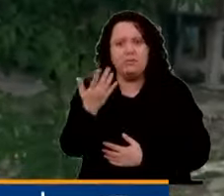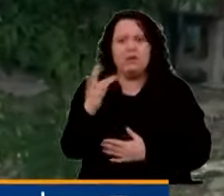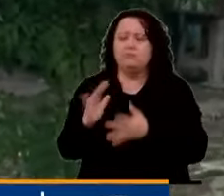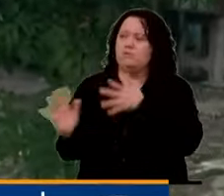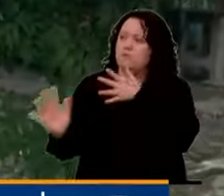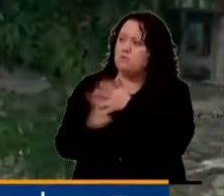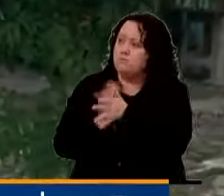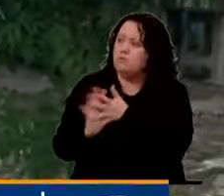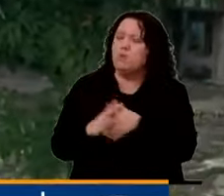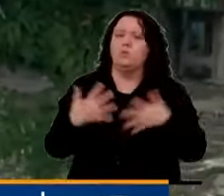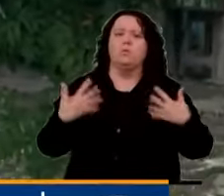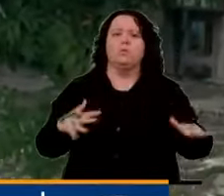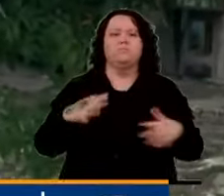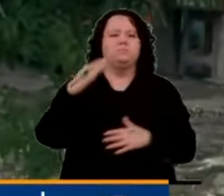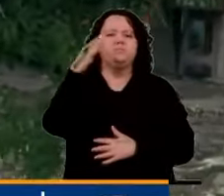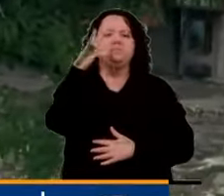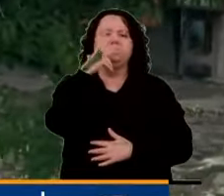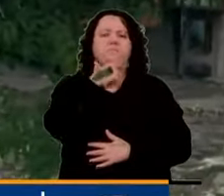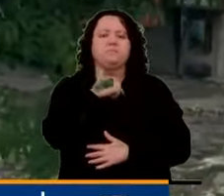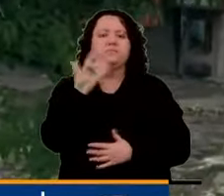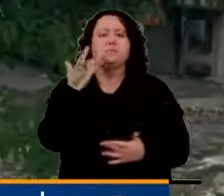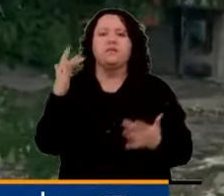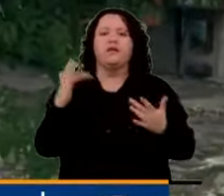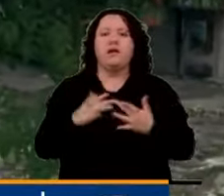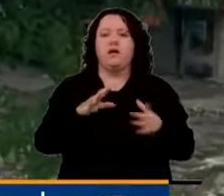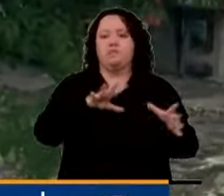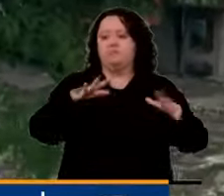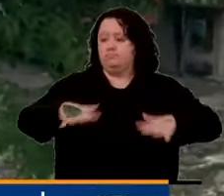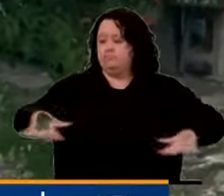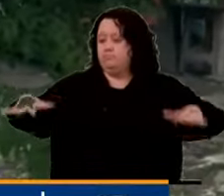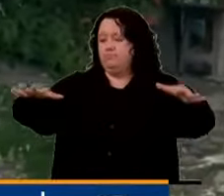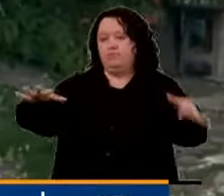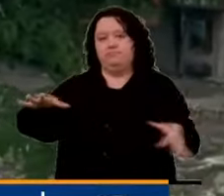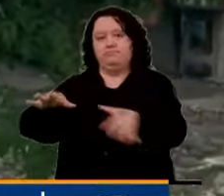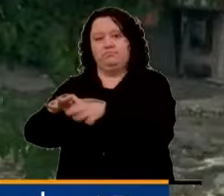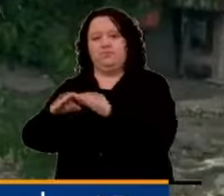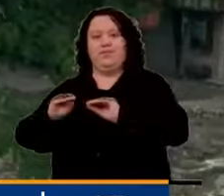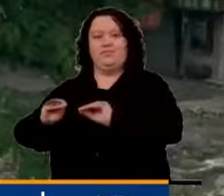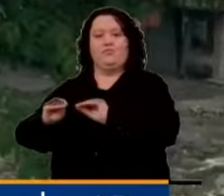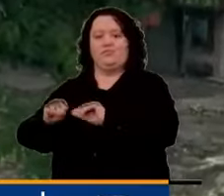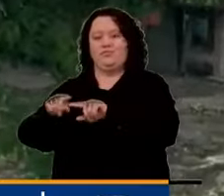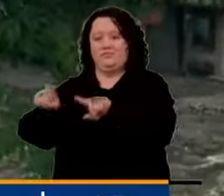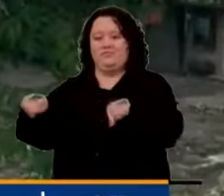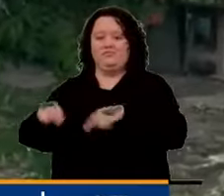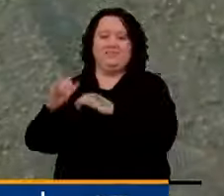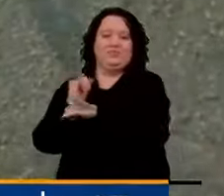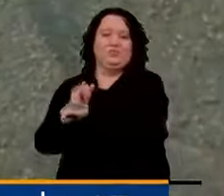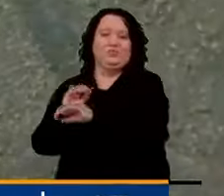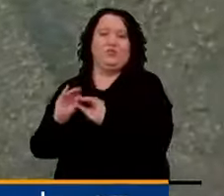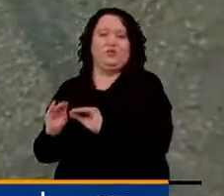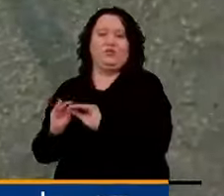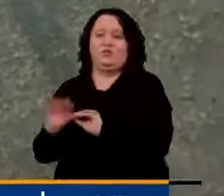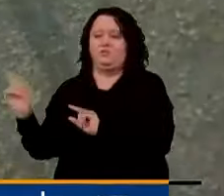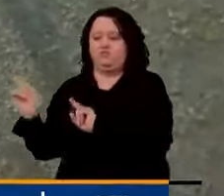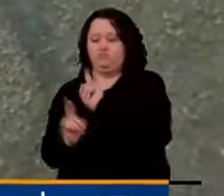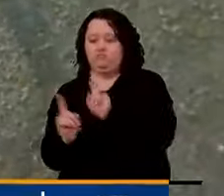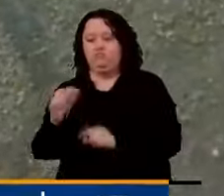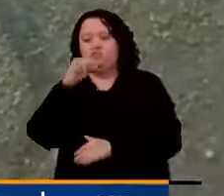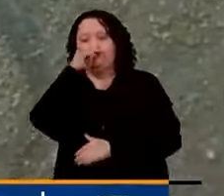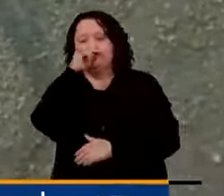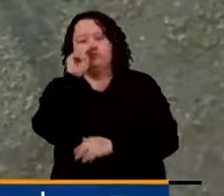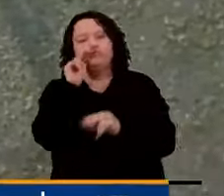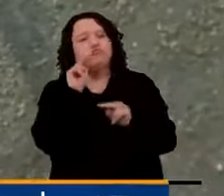cuenta, y lo lindo es que también está dentro de una institución educativa. Entonces, pues, es una oportunidad para que los niños también como que